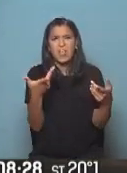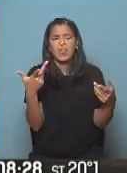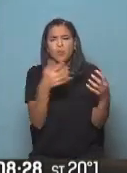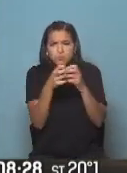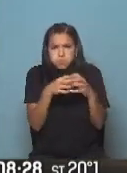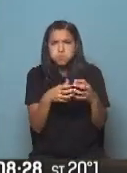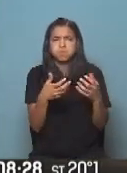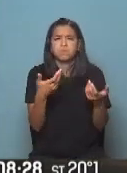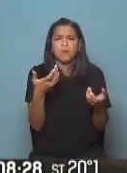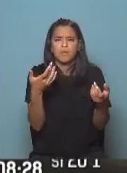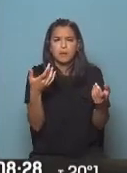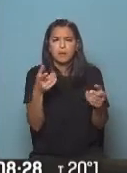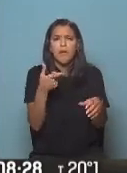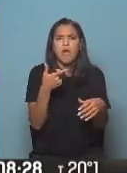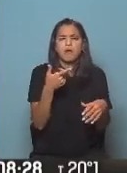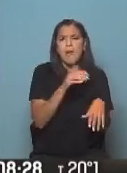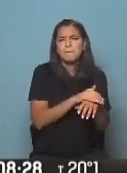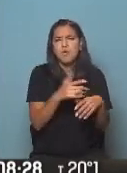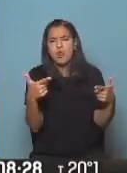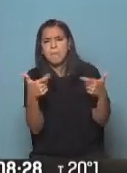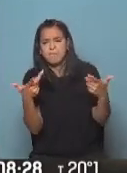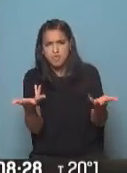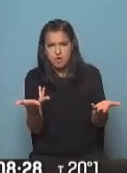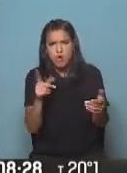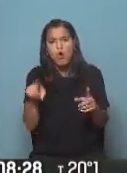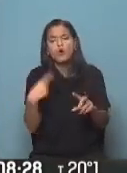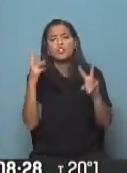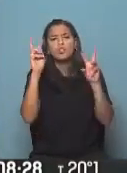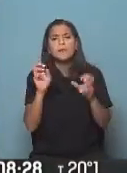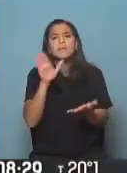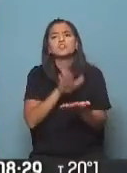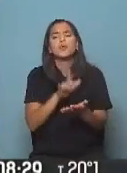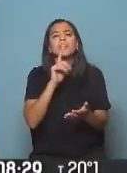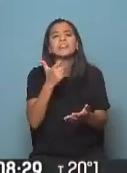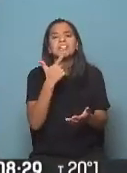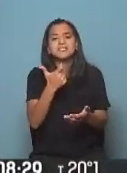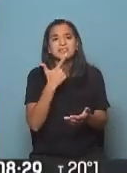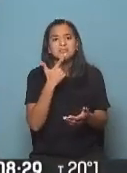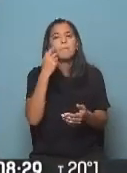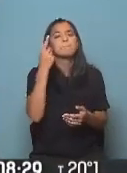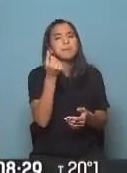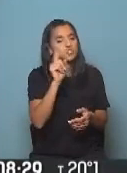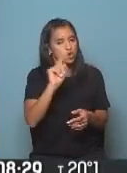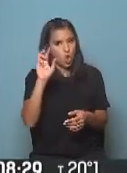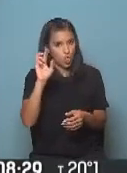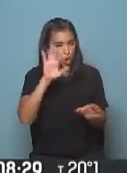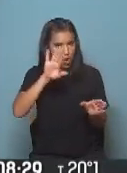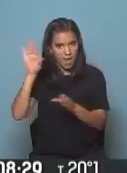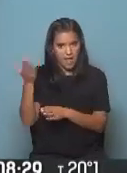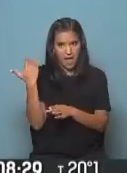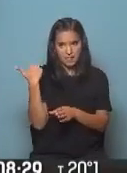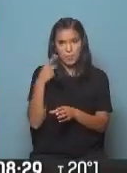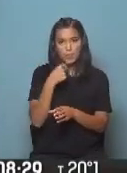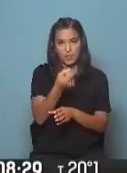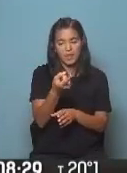tiempo en amigo o enemigo? Otra cuestión, y tiene que ver con las tasas, pero en este caso en pesos, no la de dólares que mencionabas vos con el riesgo